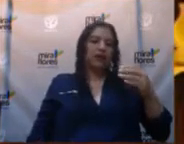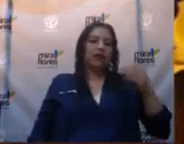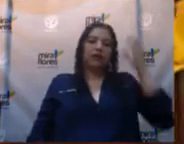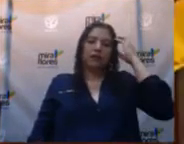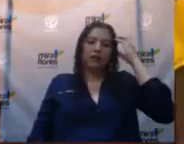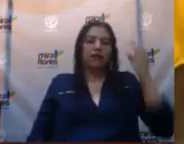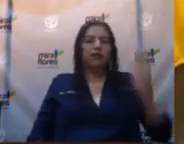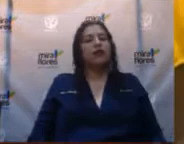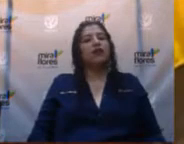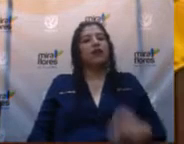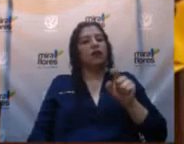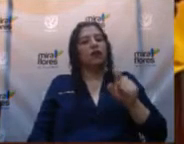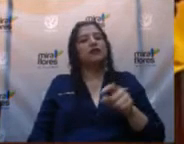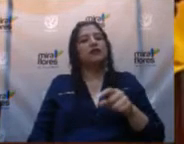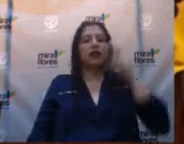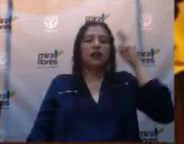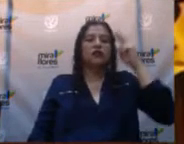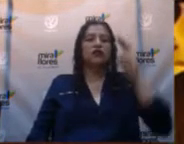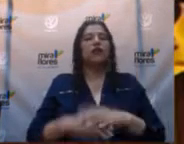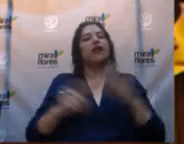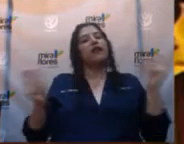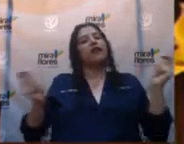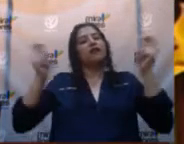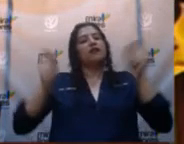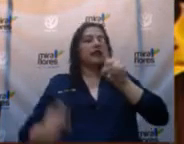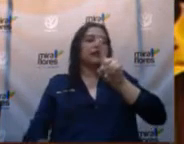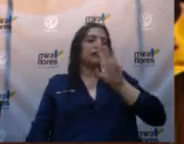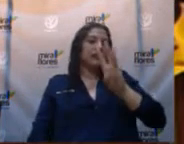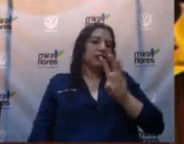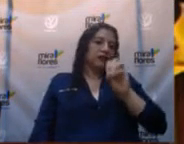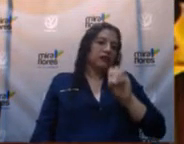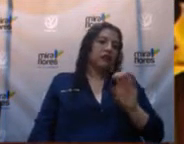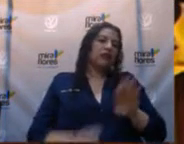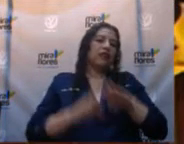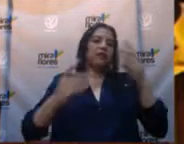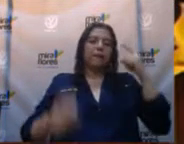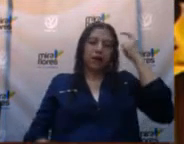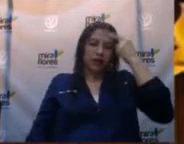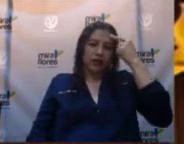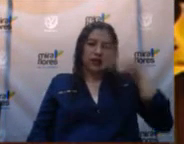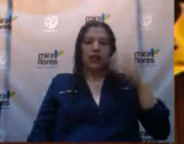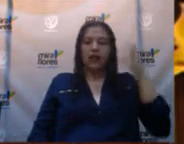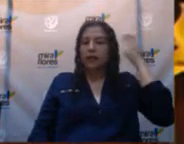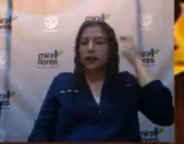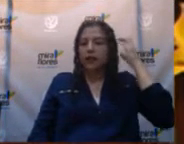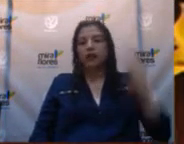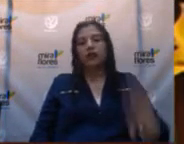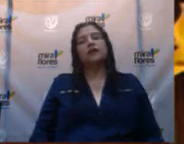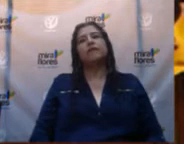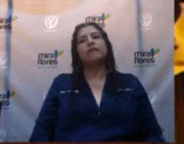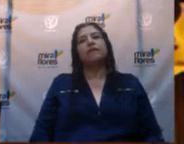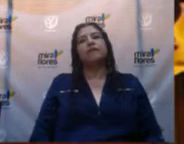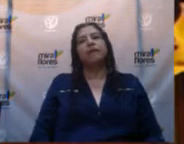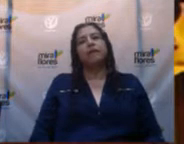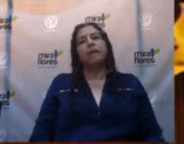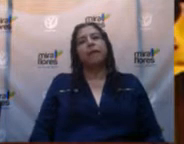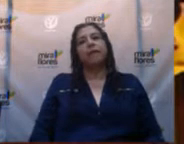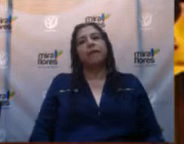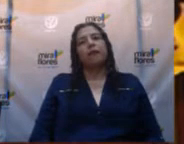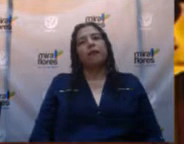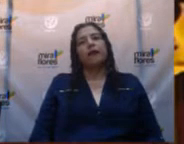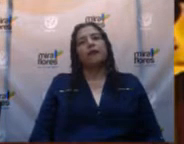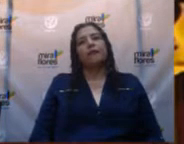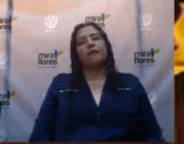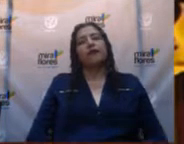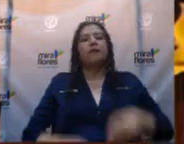de que conmemorarse el 160 aniversario de la creación política del distrito. Asimismo, hace propicia la